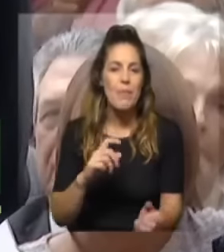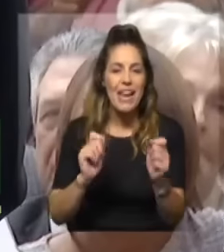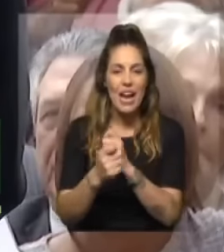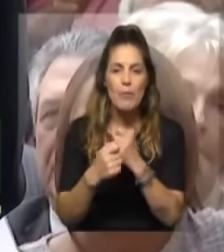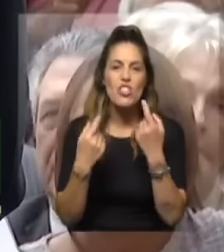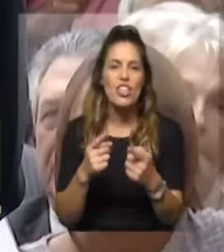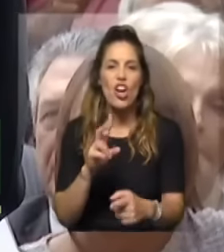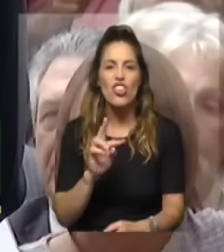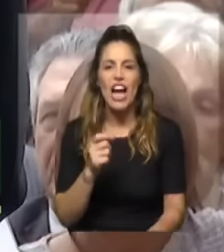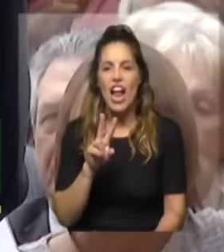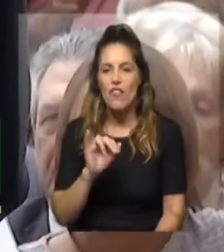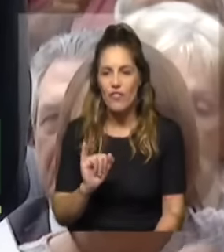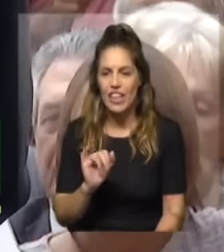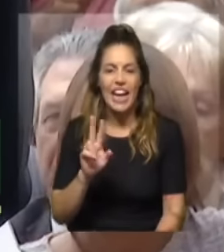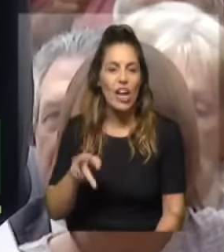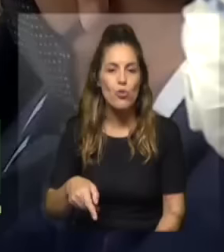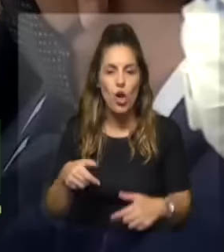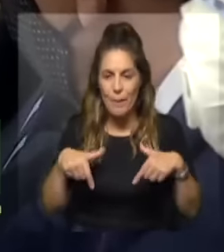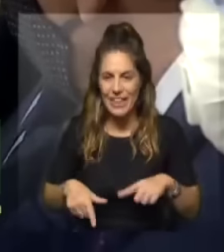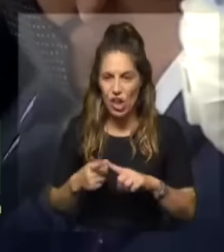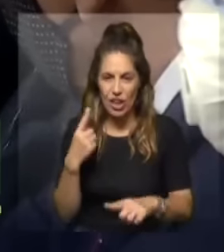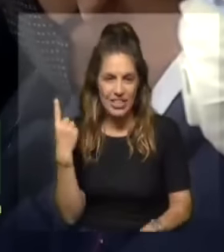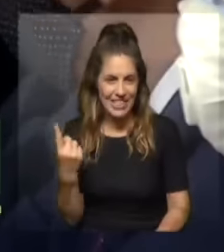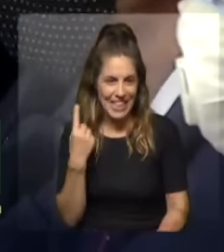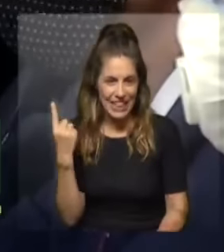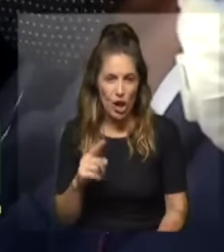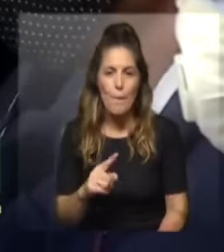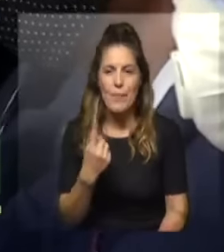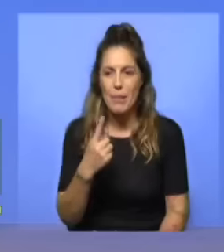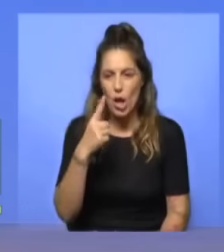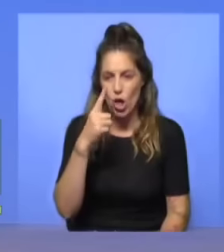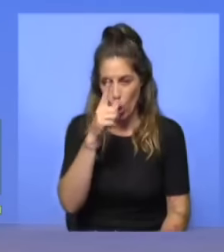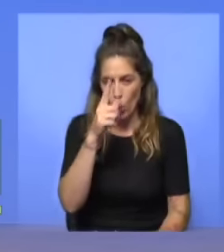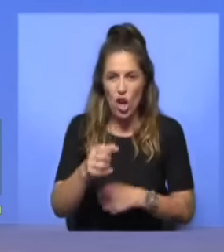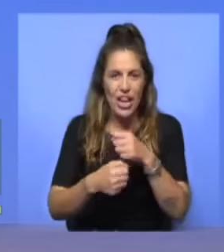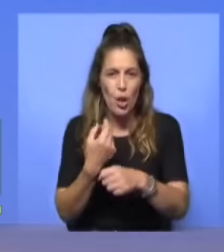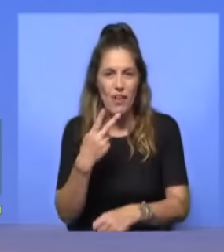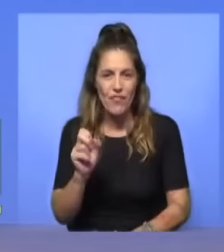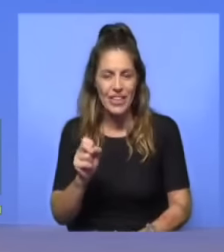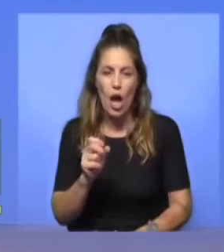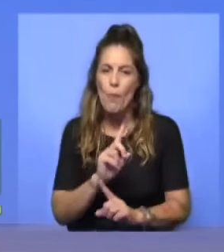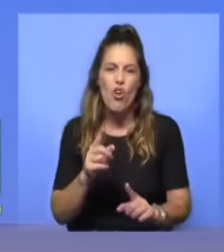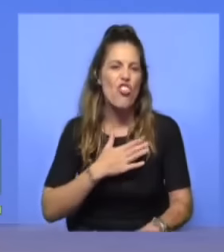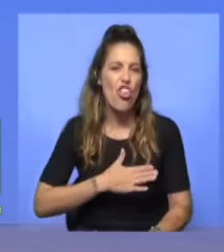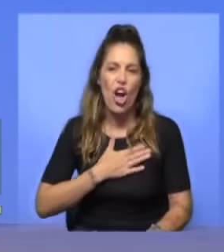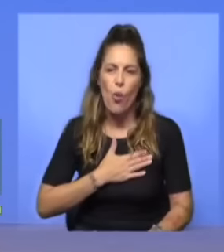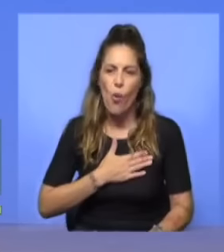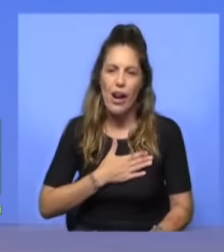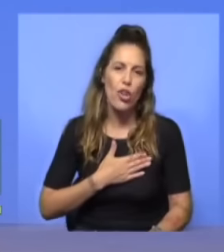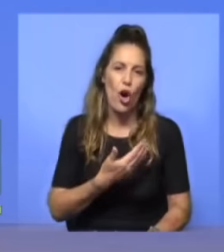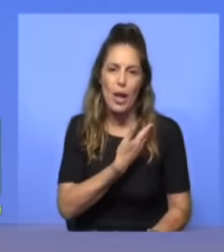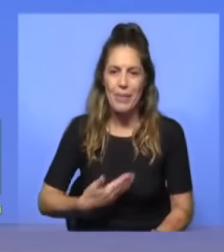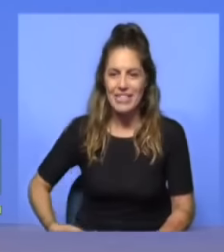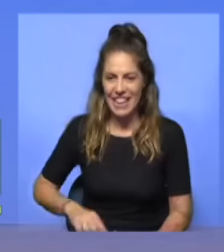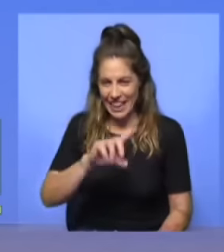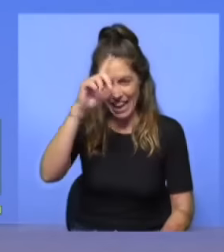con Ernesto talvi quien renunció al Ministerio de relaciones exteriores el primero de julio de 2020 por discrepancias con el presidente Luis la calle Pou en